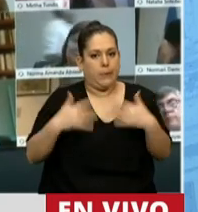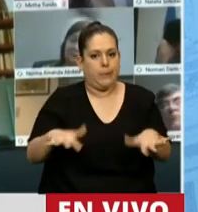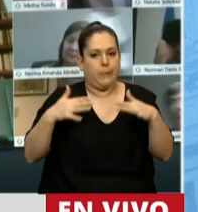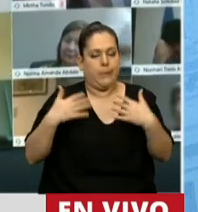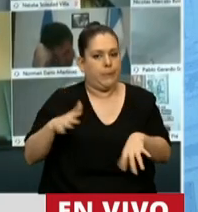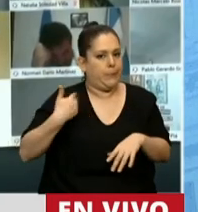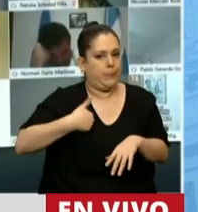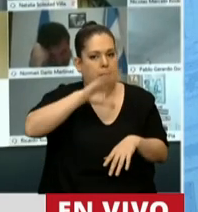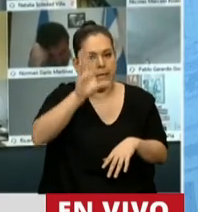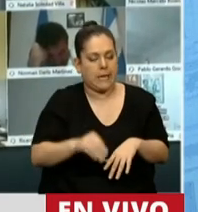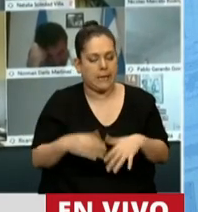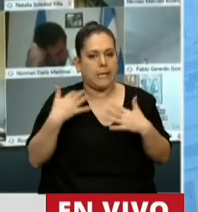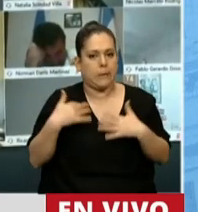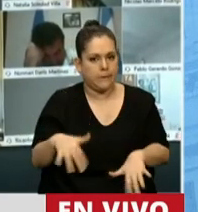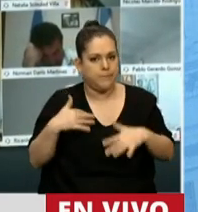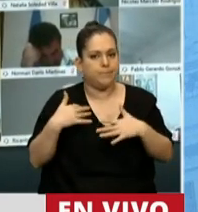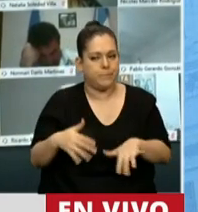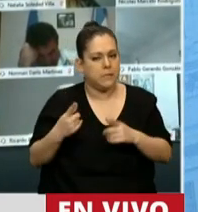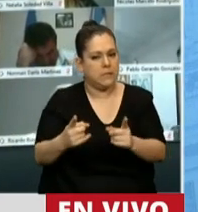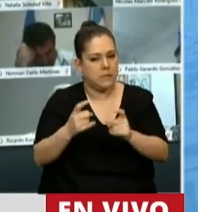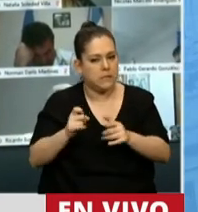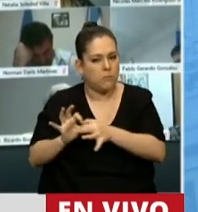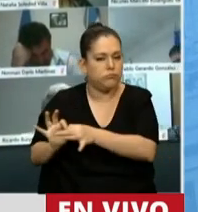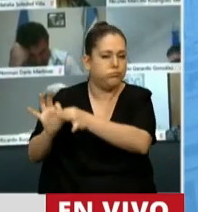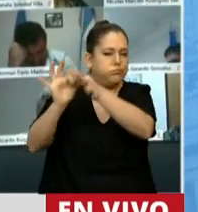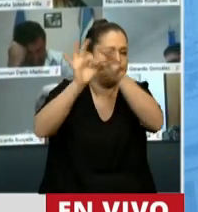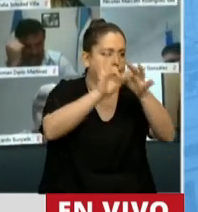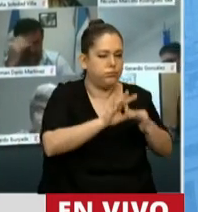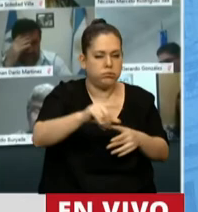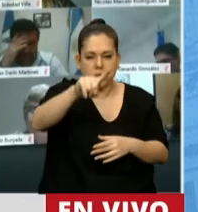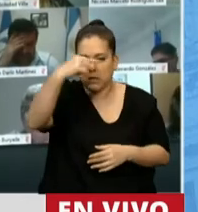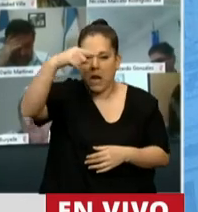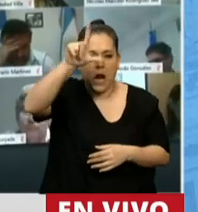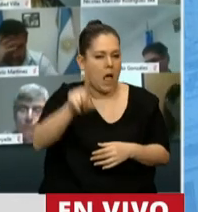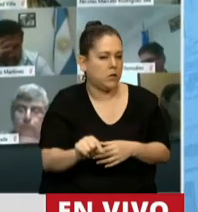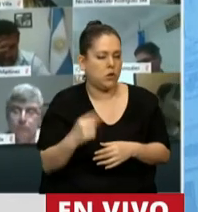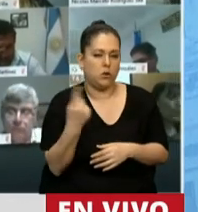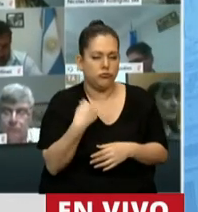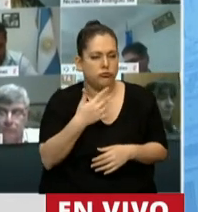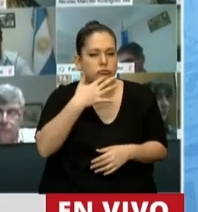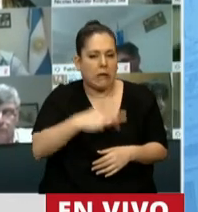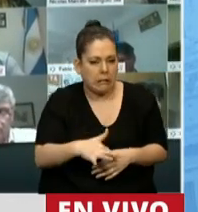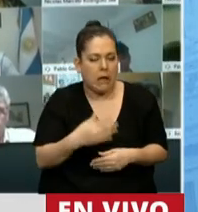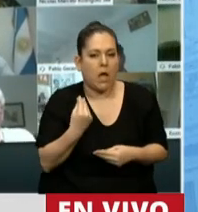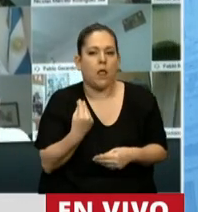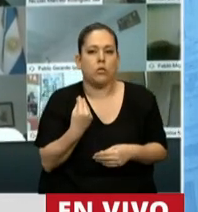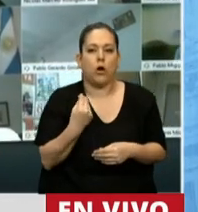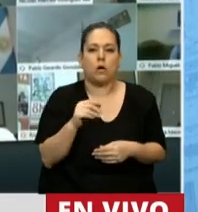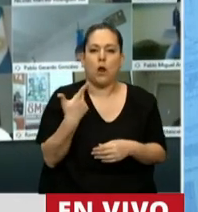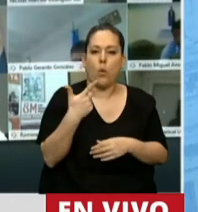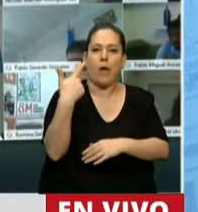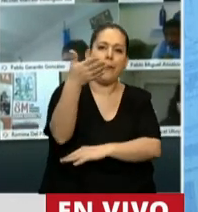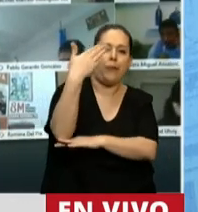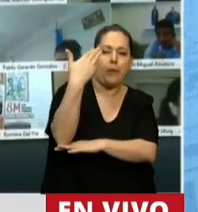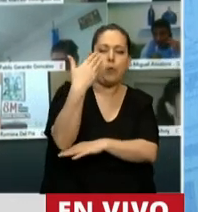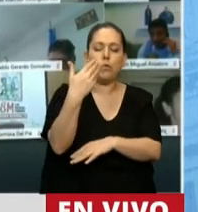a exigir una enorme unidad nacional, que yo entiendo que no se encuentre en los discursos